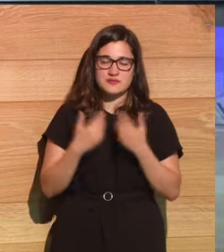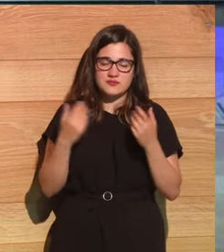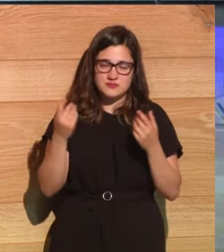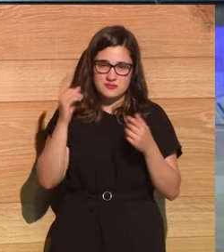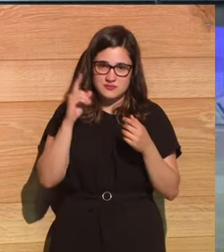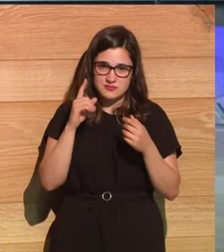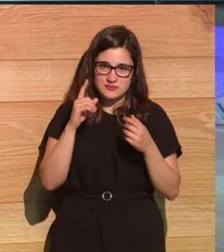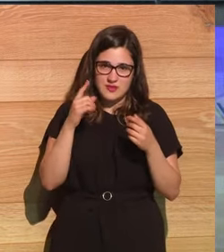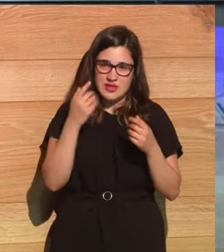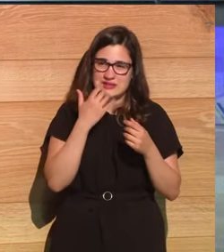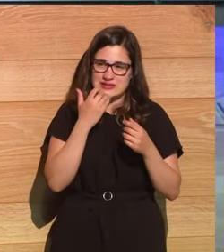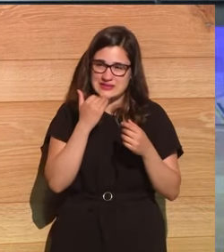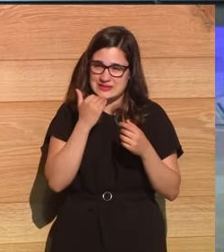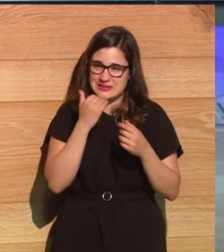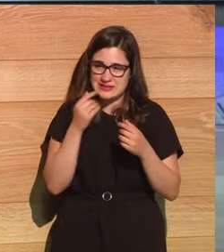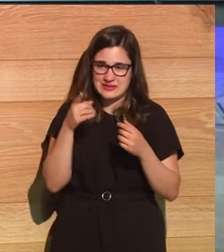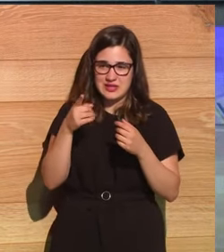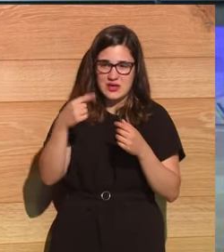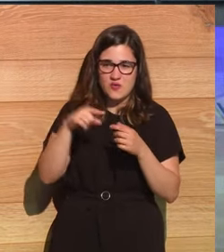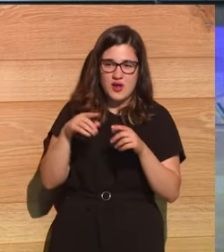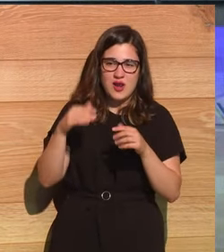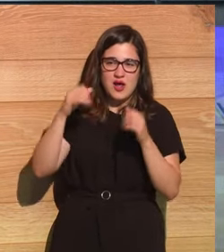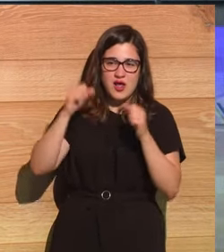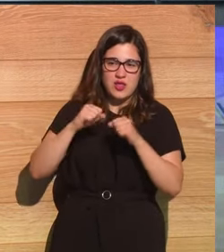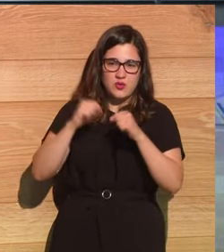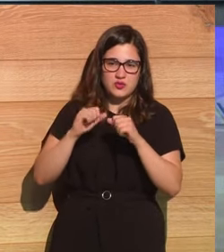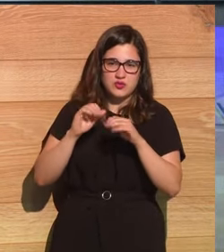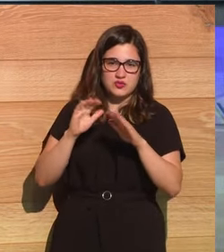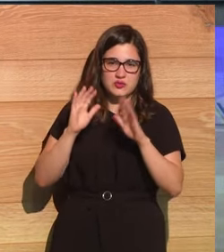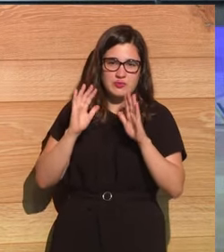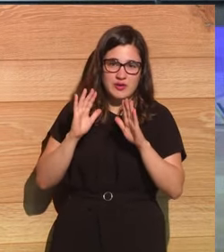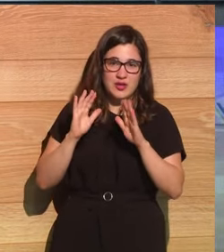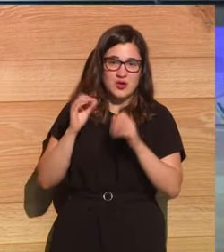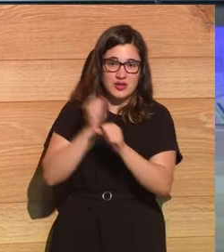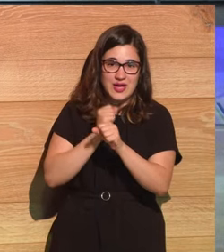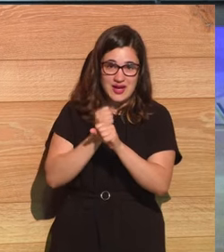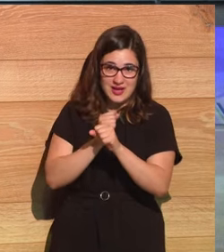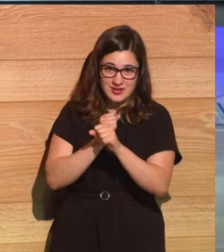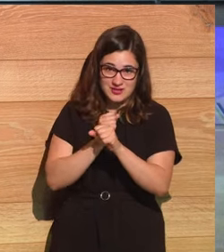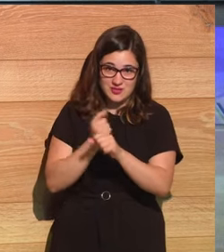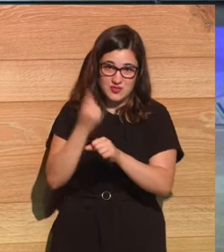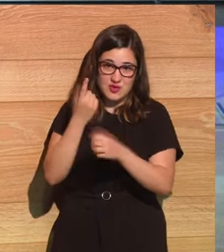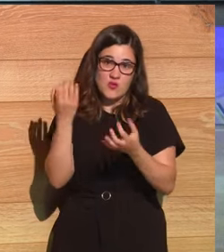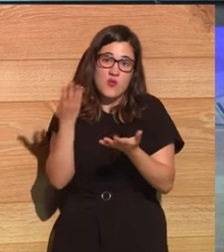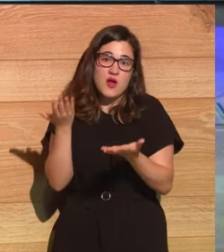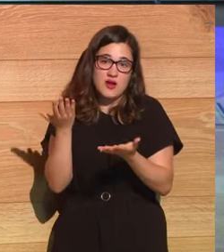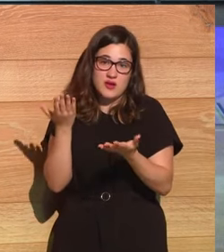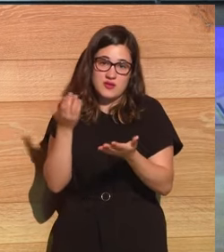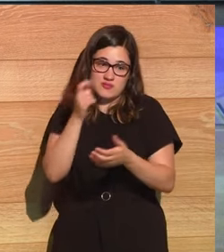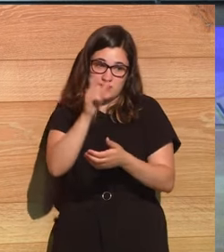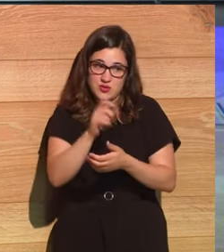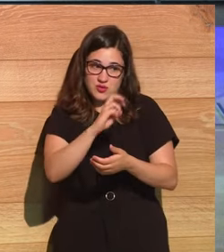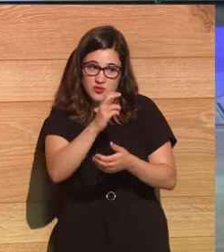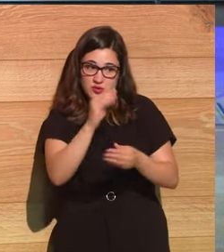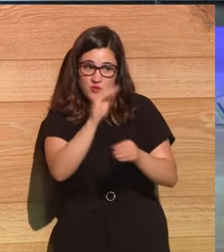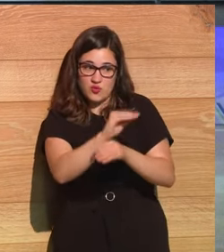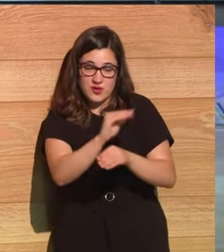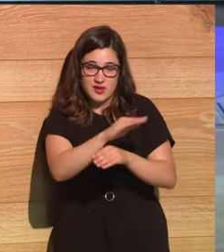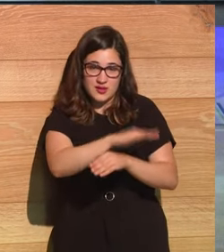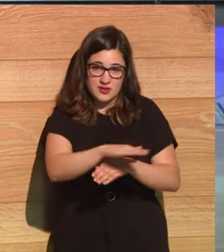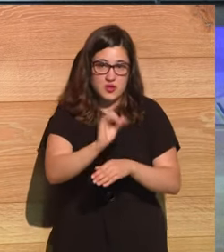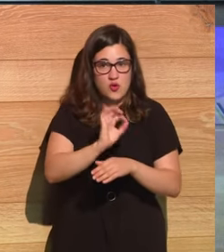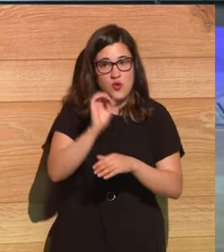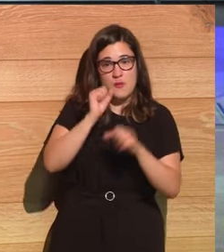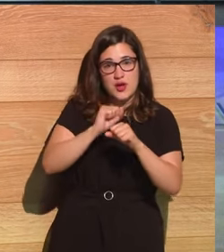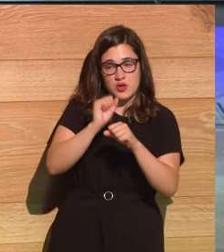incluidos y tratados casi como adultos, pero entre esas tareas estaba la corresponsabilización del cuidado de otros, sobre todo de menores o